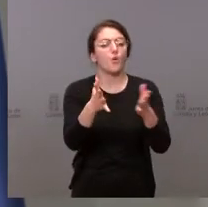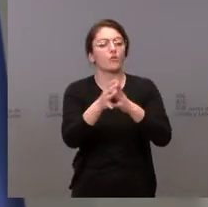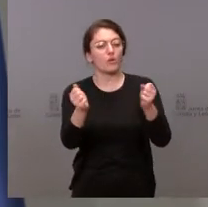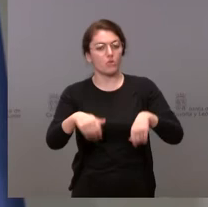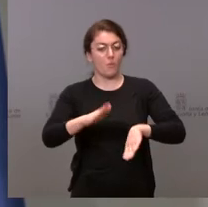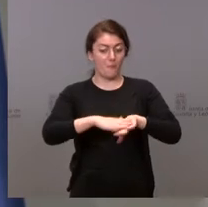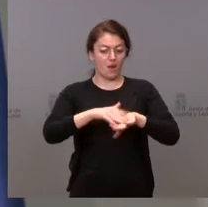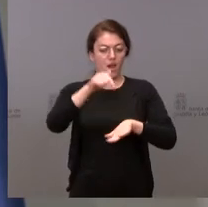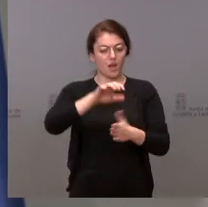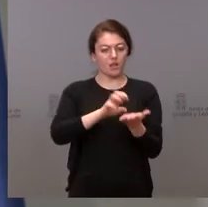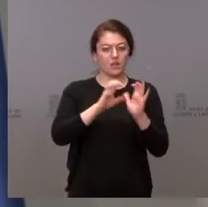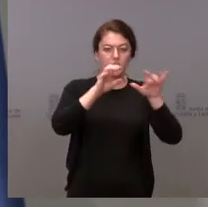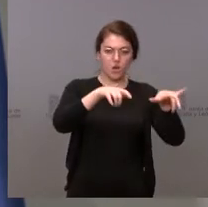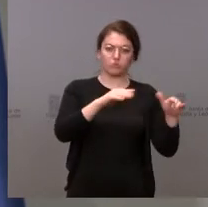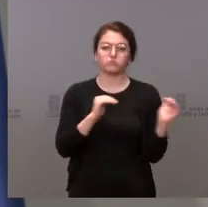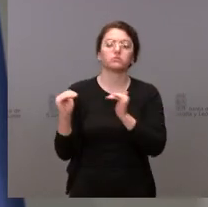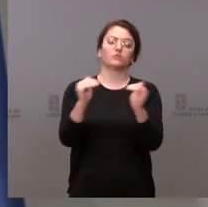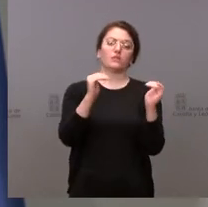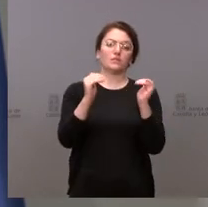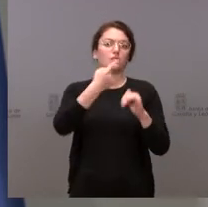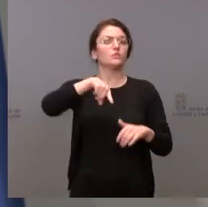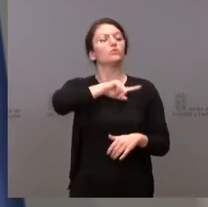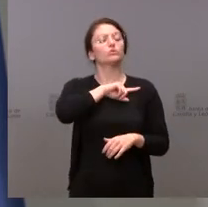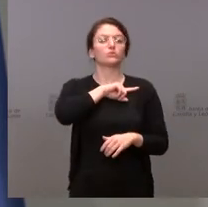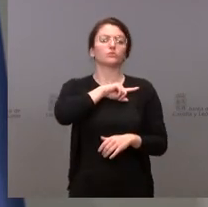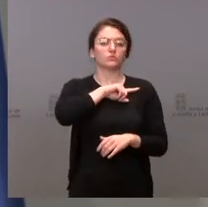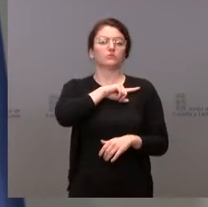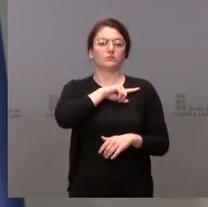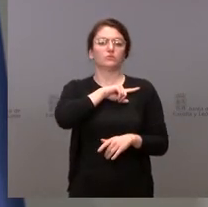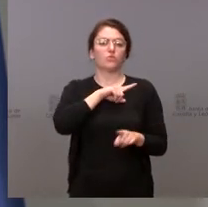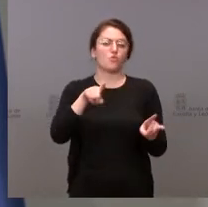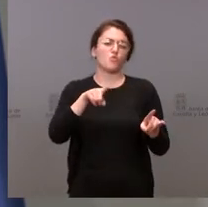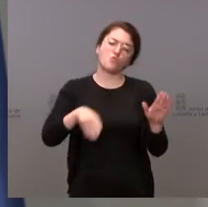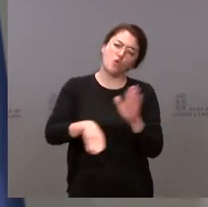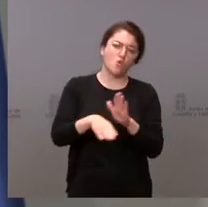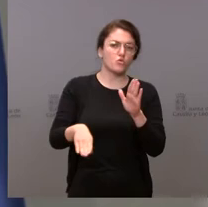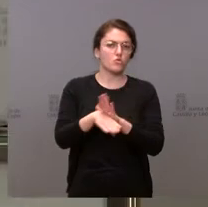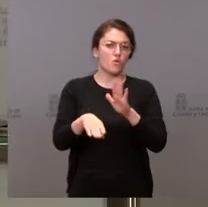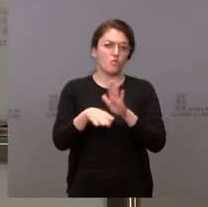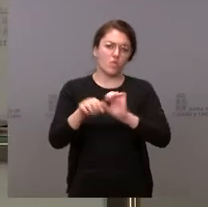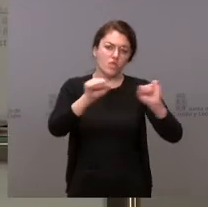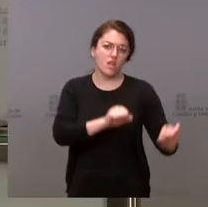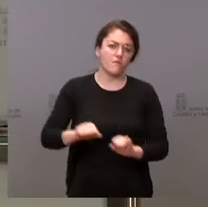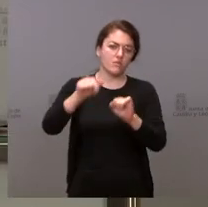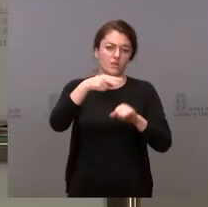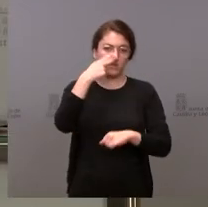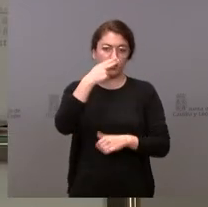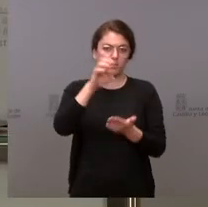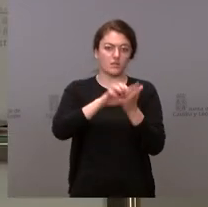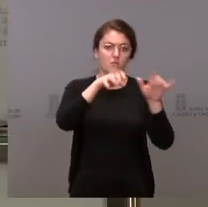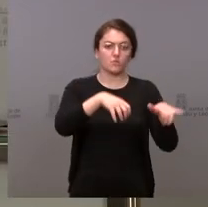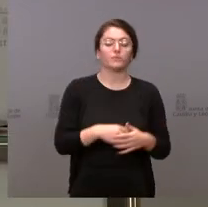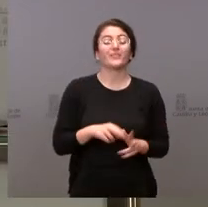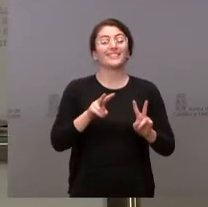condiciones de igualdad nosotros que no quepa duda que vamos a seguir defendiendo los intereses de castilla y león' y en cuanto al tema